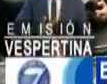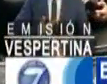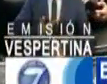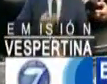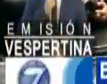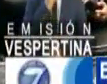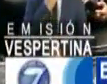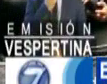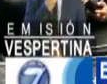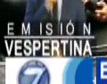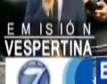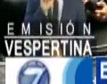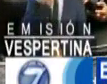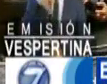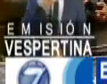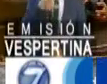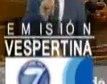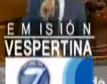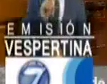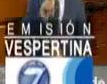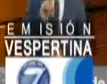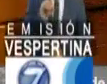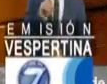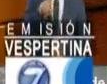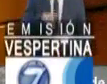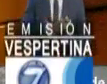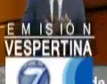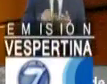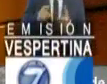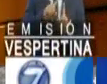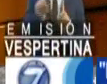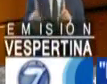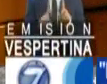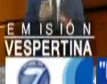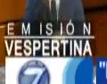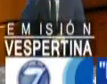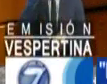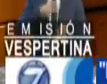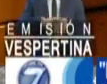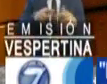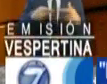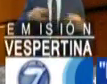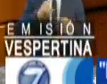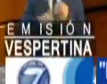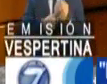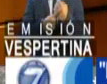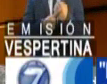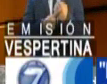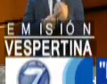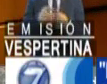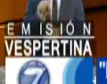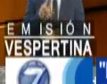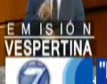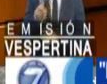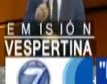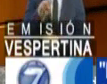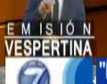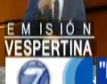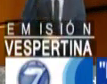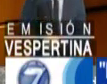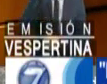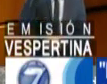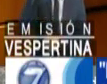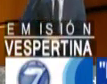por Andrés Manuel López Obrador y en su canciller, don Marcelo Ebrard, una receptividad de amigos y de